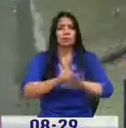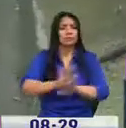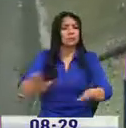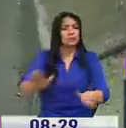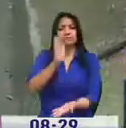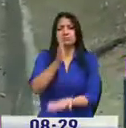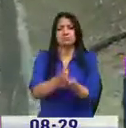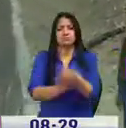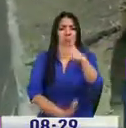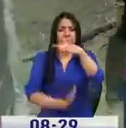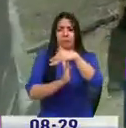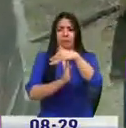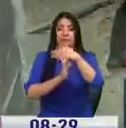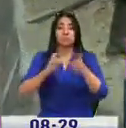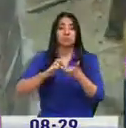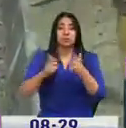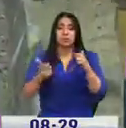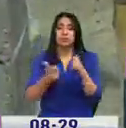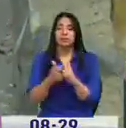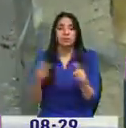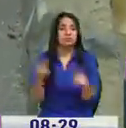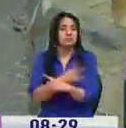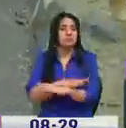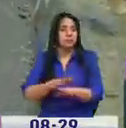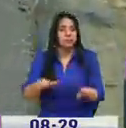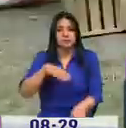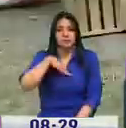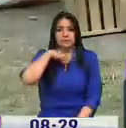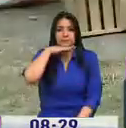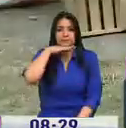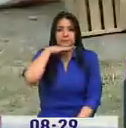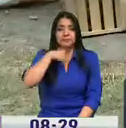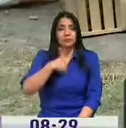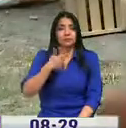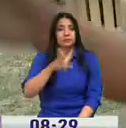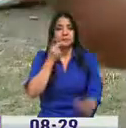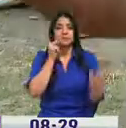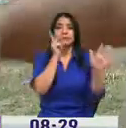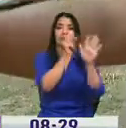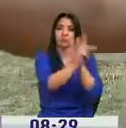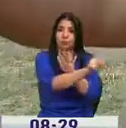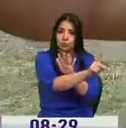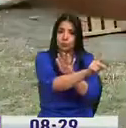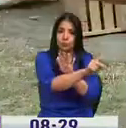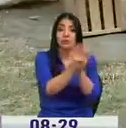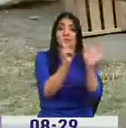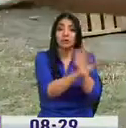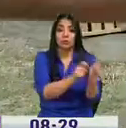tranquilos, ya que los problemas se han vuelto insostenibles. Hemos hecho las denuncias, les mandan las